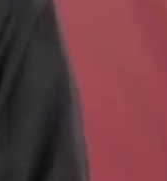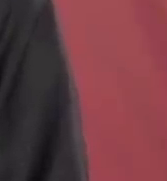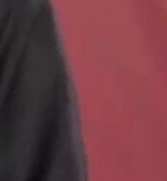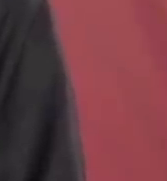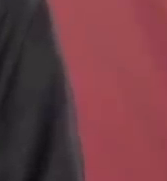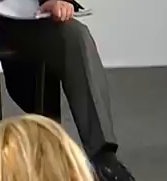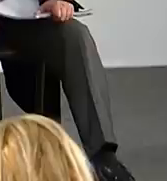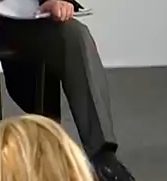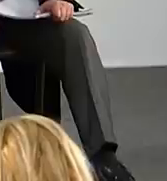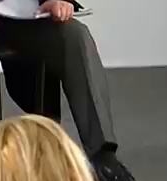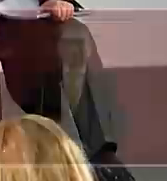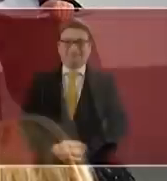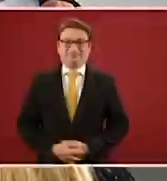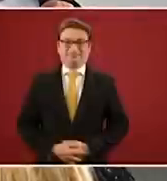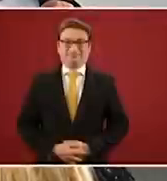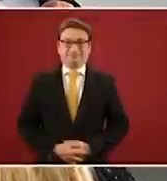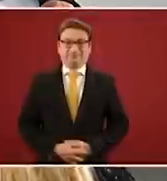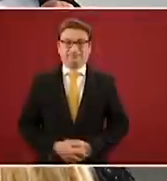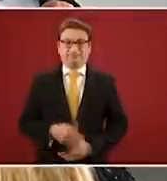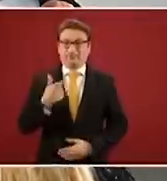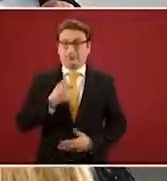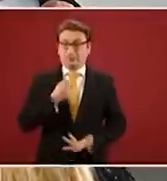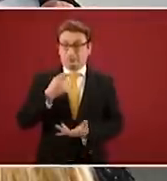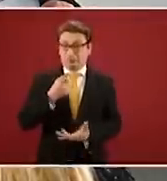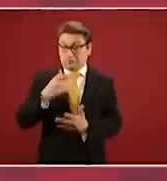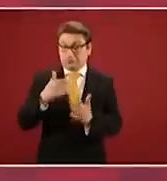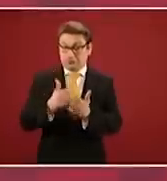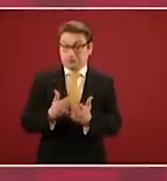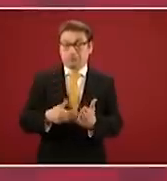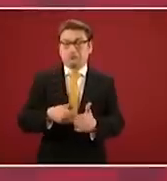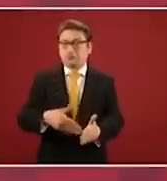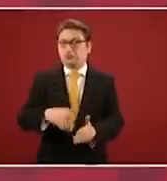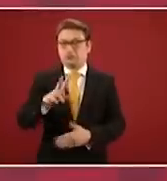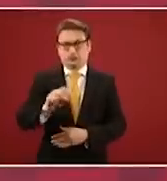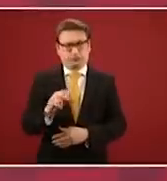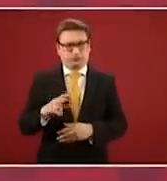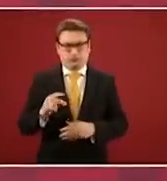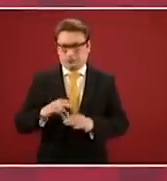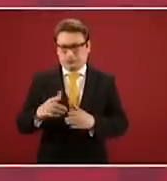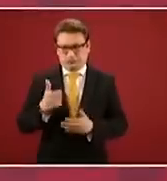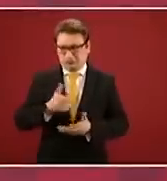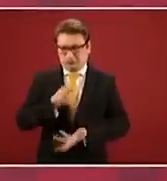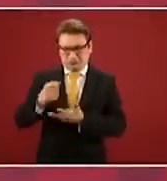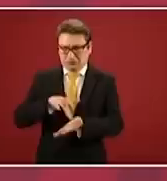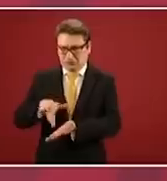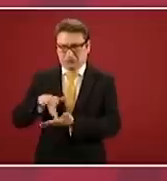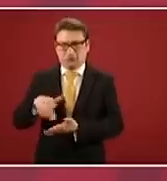limitaciones presupuestales en estos casos. No hay limitaciones